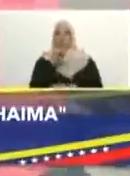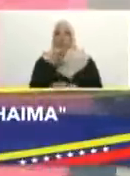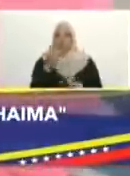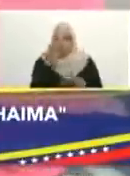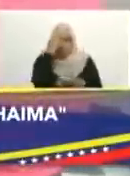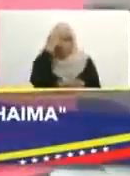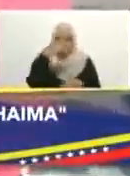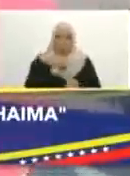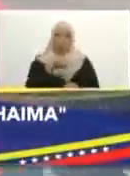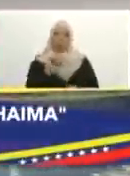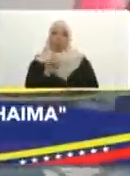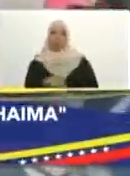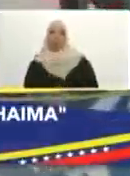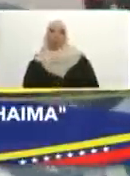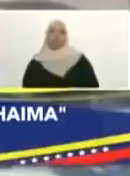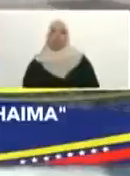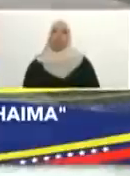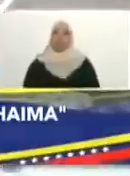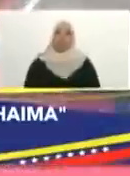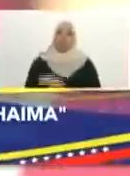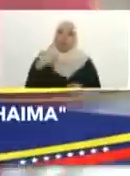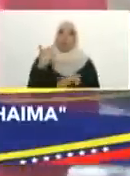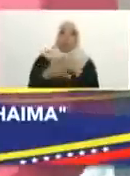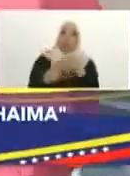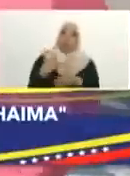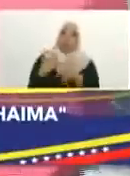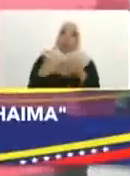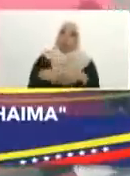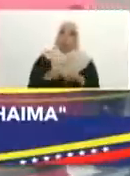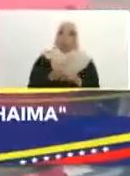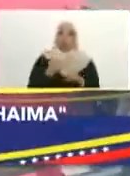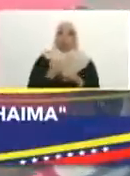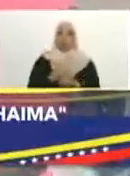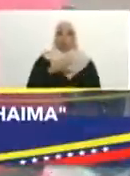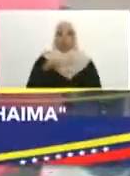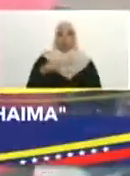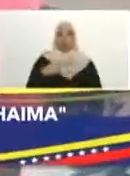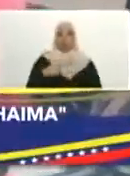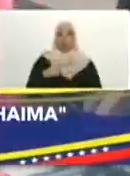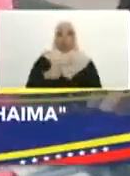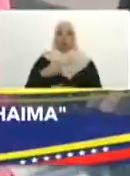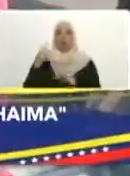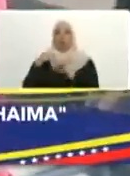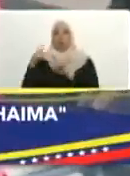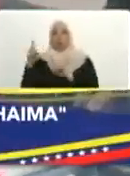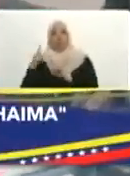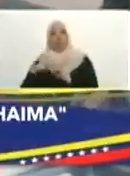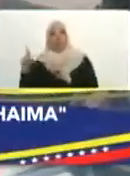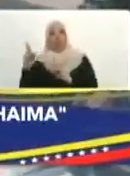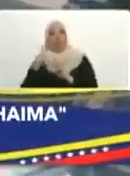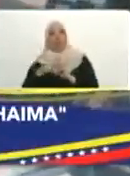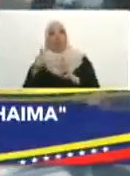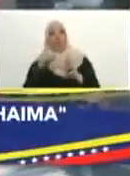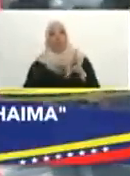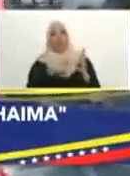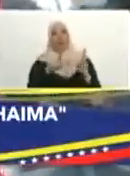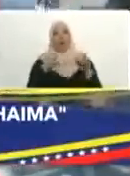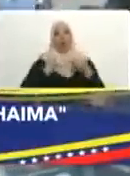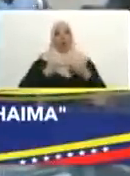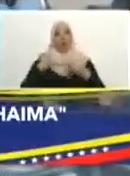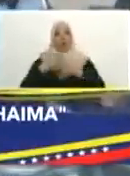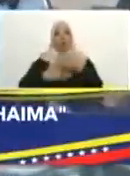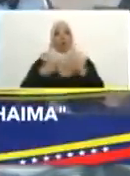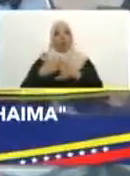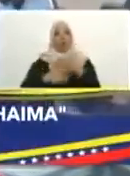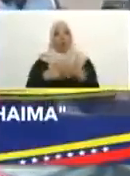acuerdo? Tenemos también lo que es un múltiple de producción y a su vez está compuesto por varios complementos que es justamente lo que hace la vida productiva